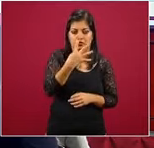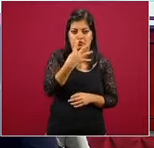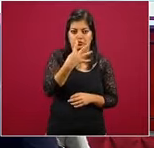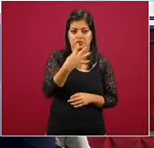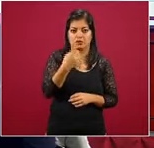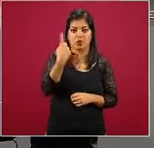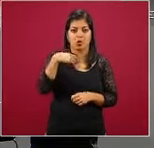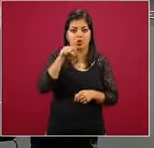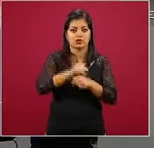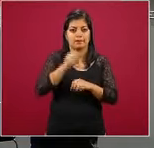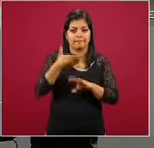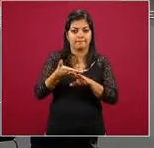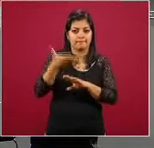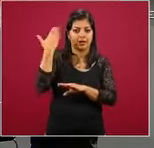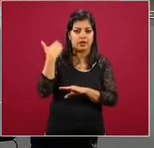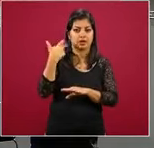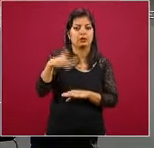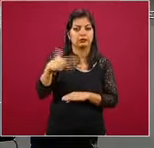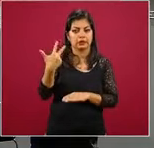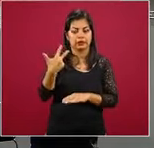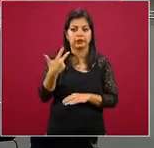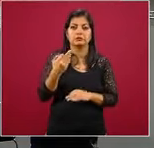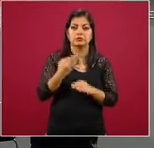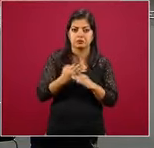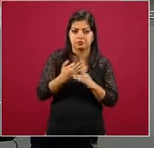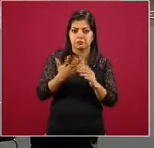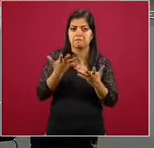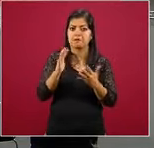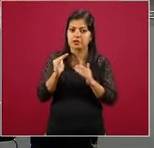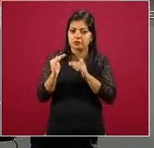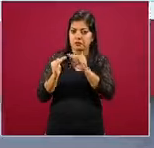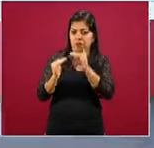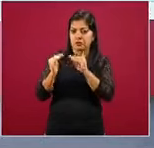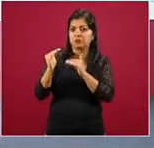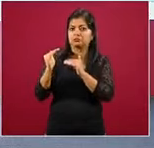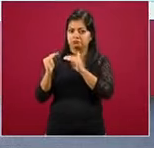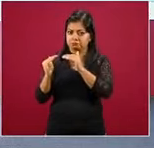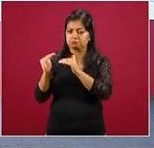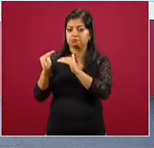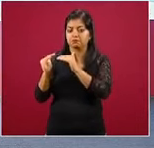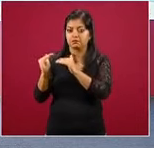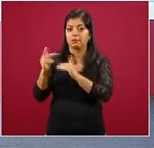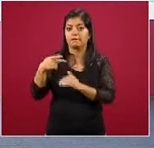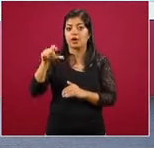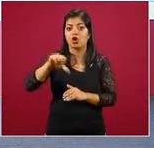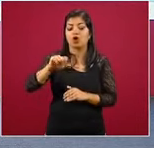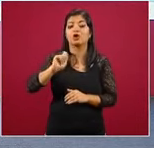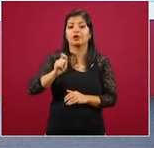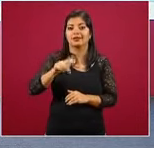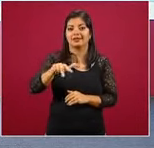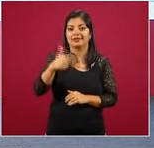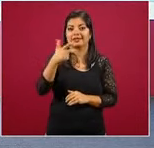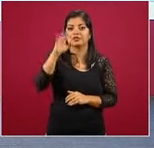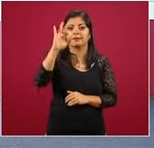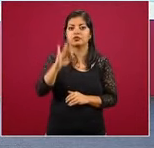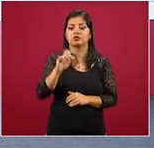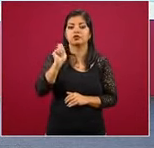pasada también tuvimos algunos 13, se ha mantenido de alguna manera estable, pero hoy son 13%, que